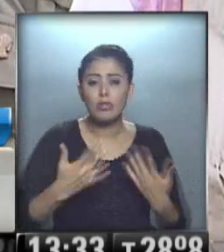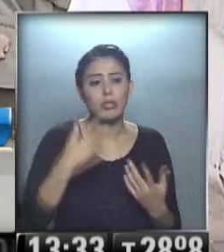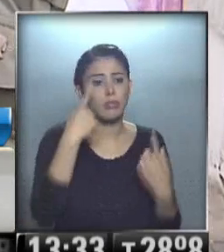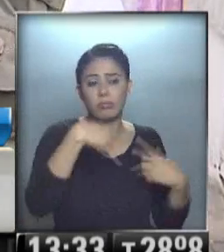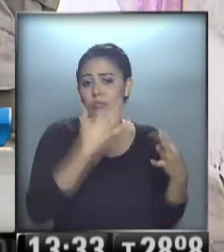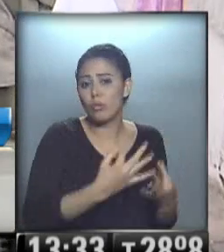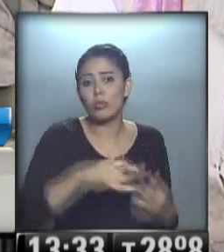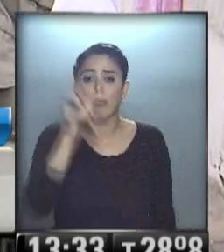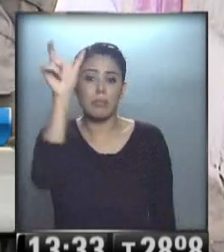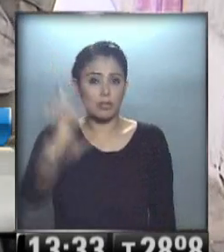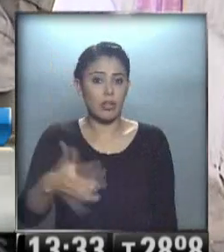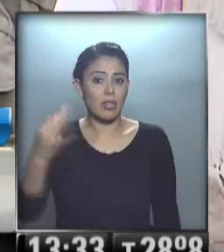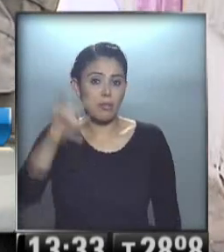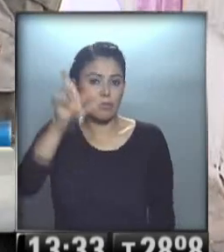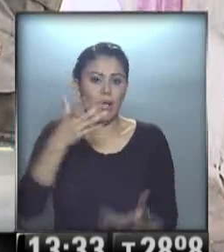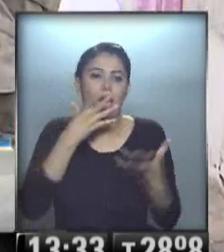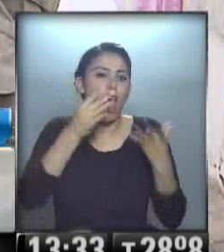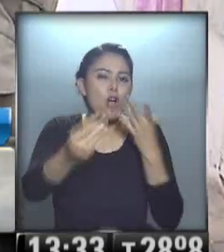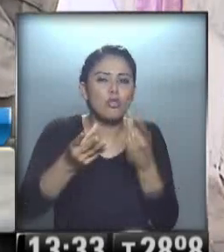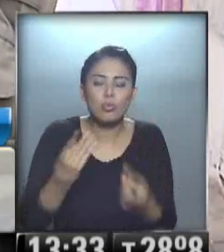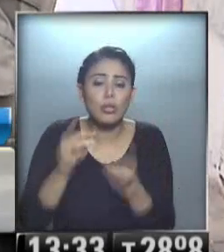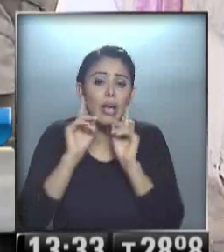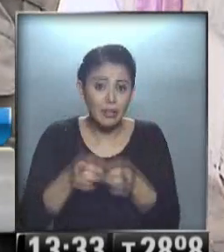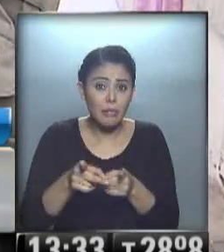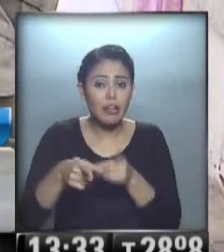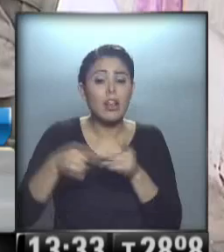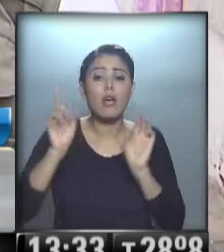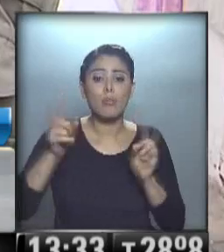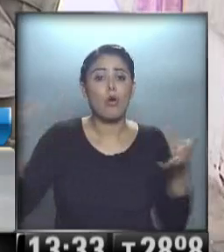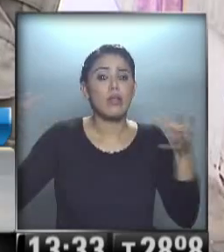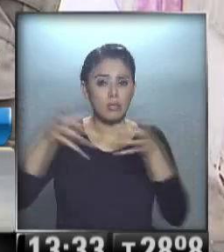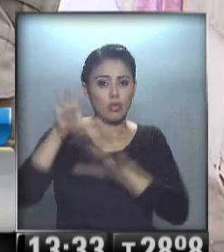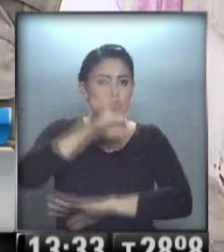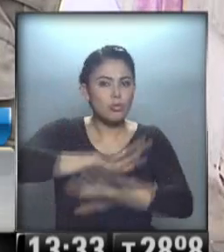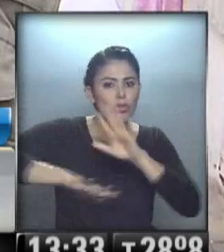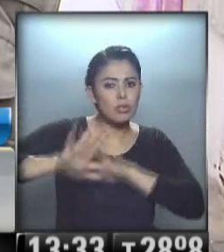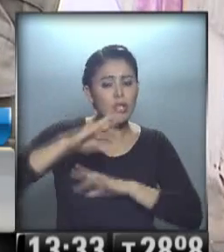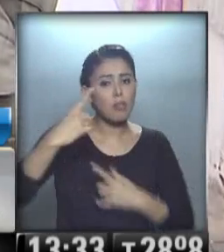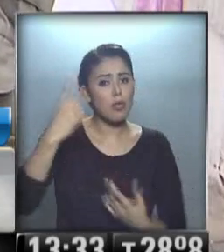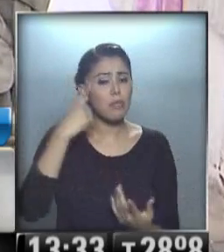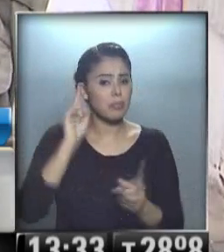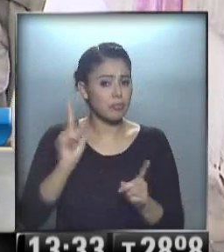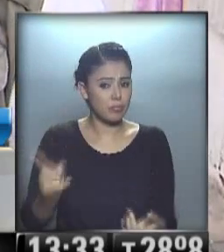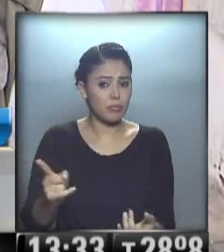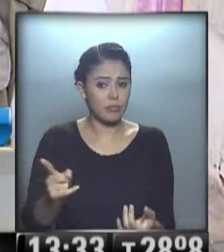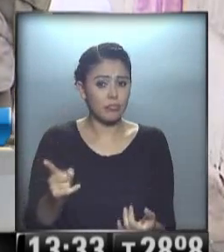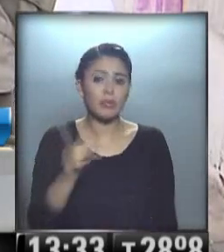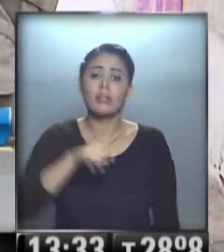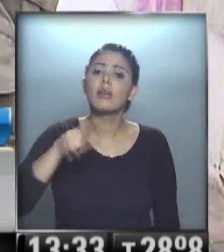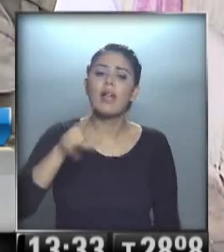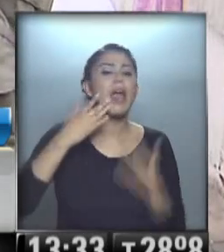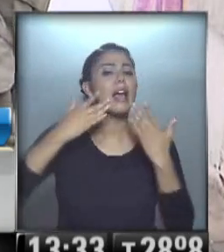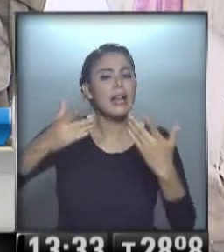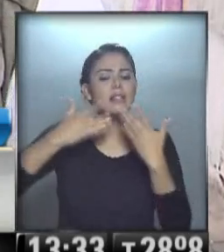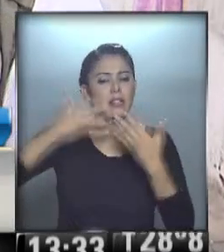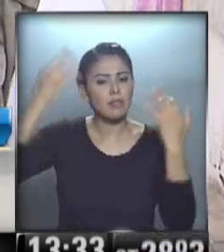para que la presencia real de un benefactor, que además es organización social de un modo que lo sobrevive, reciba a cambio gratitud